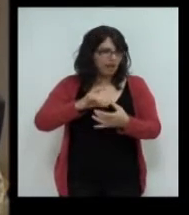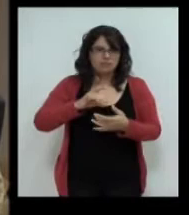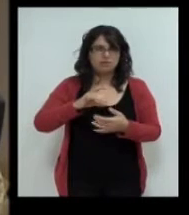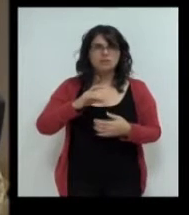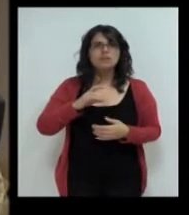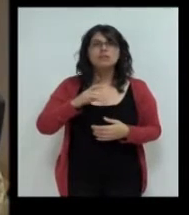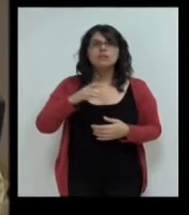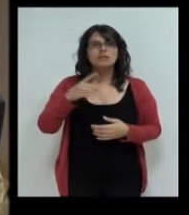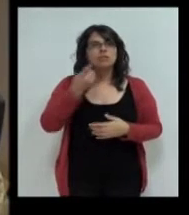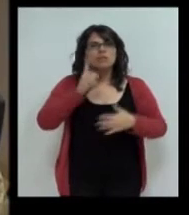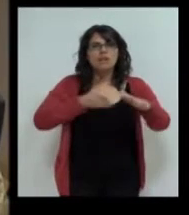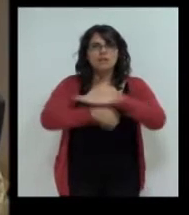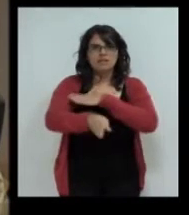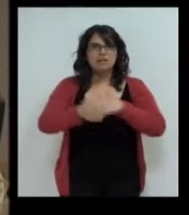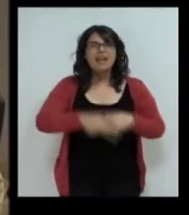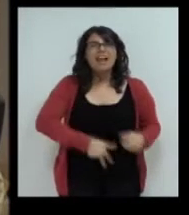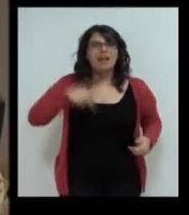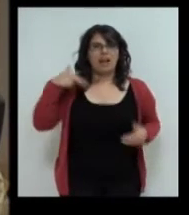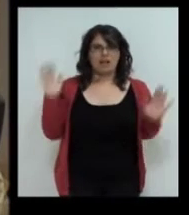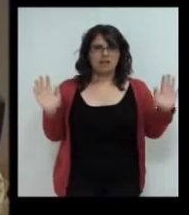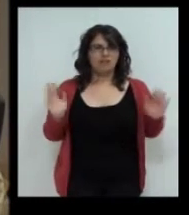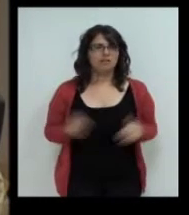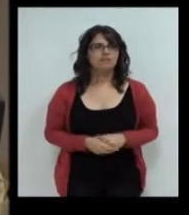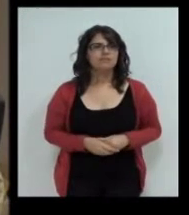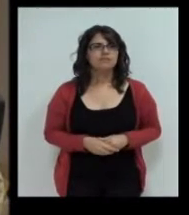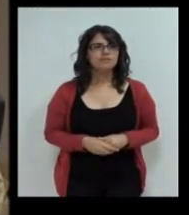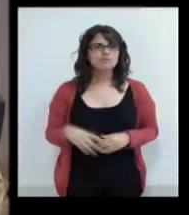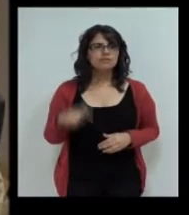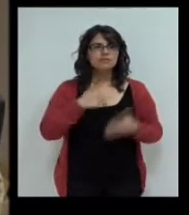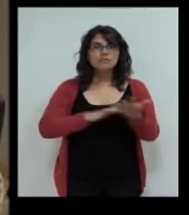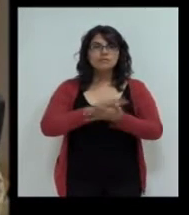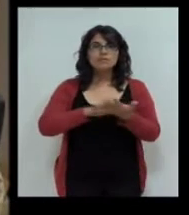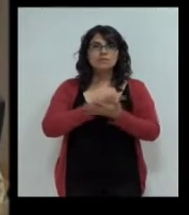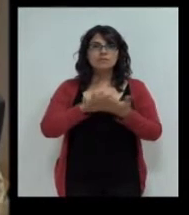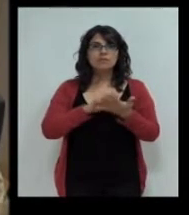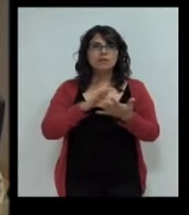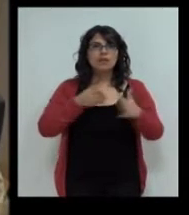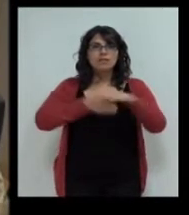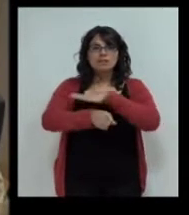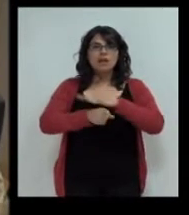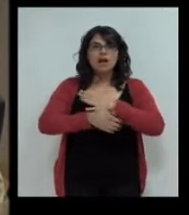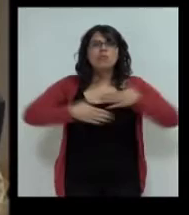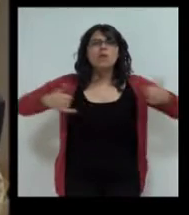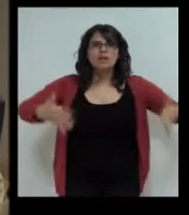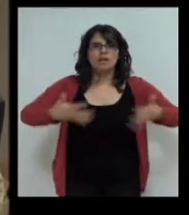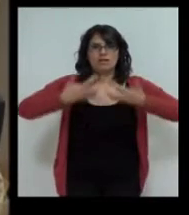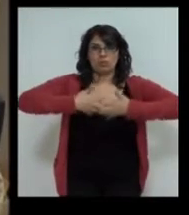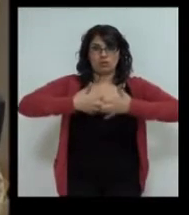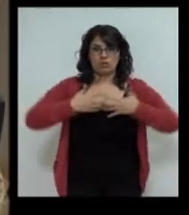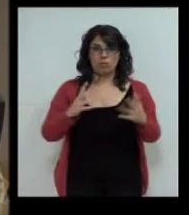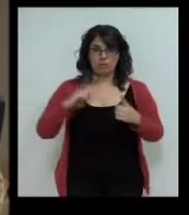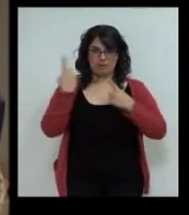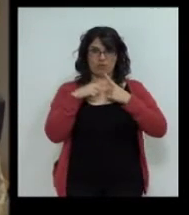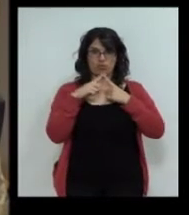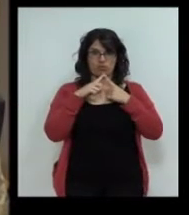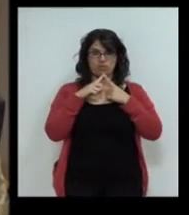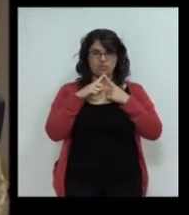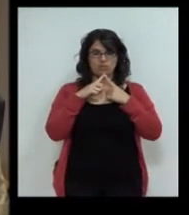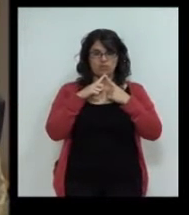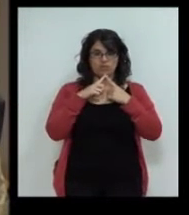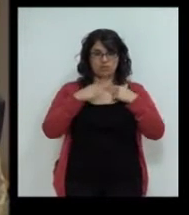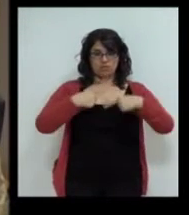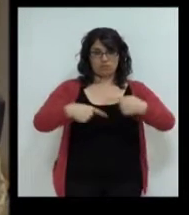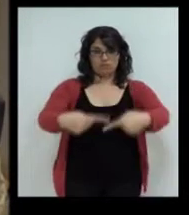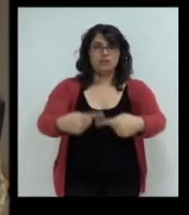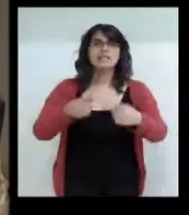ni siquiera para, en general. Bueno, entonces yo hablo de accesibilidad al propio dispositivo y en el extremo final accesibilidad